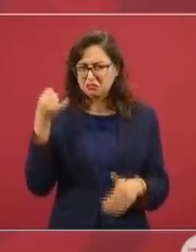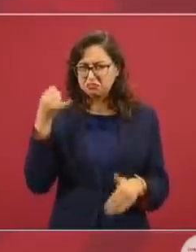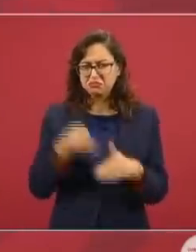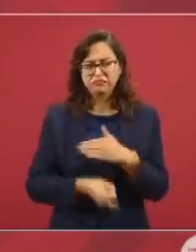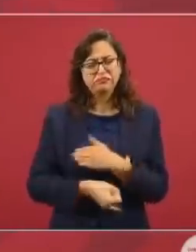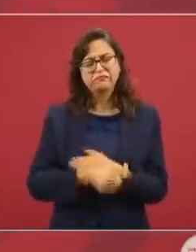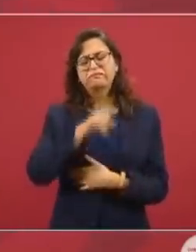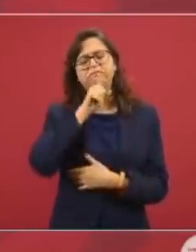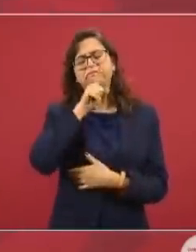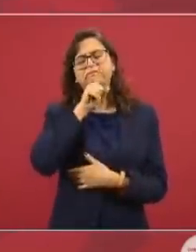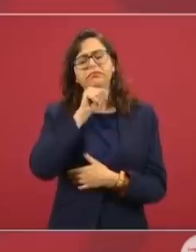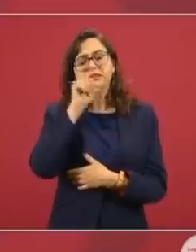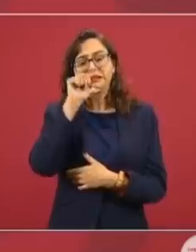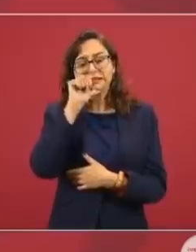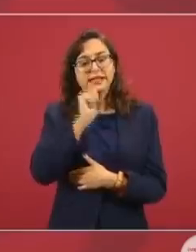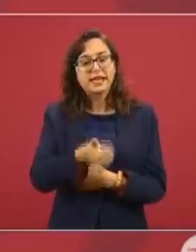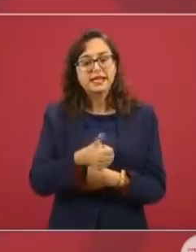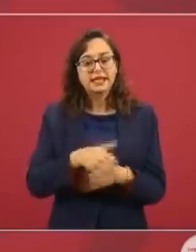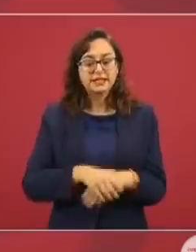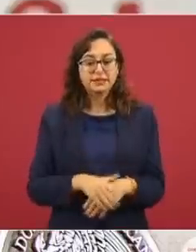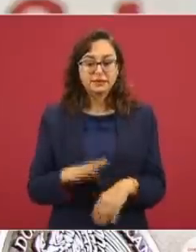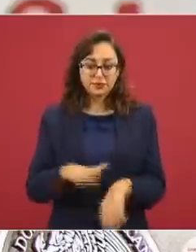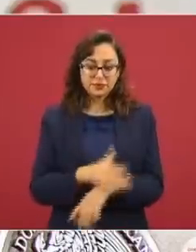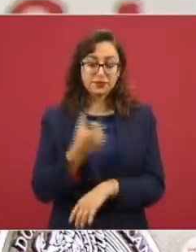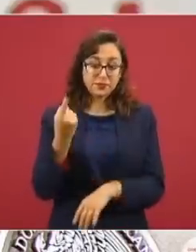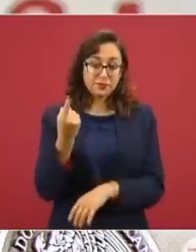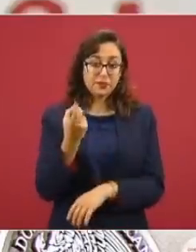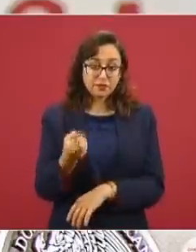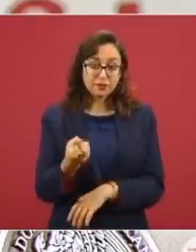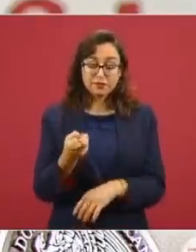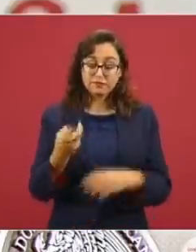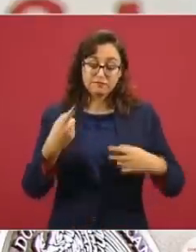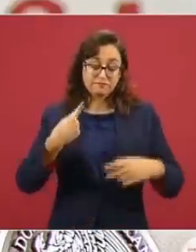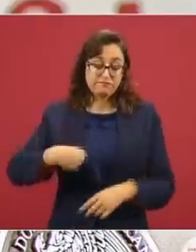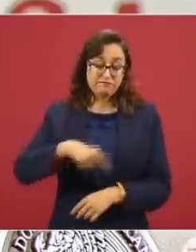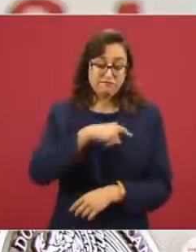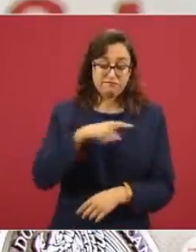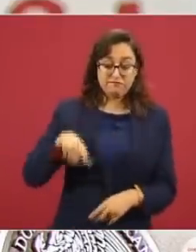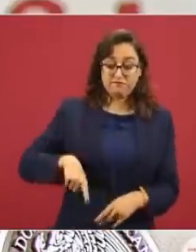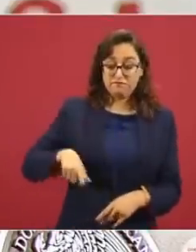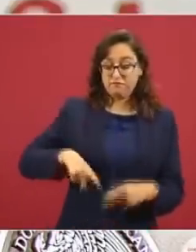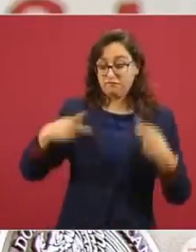Por eso hay mucha comunicación con la gente.